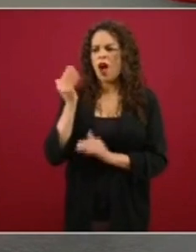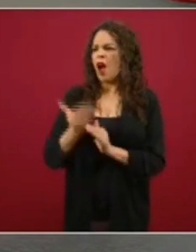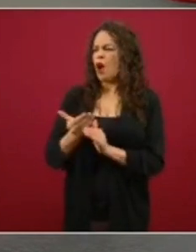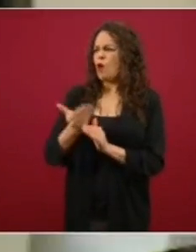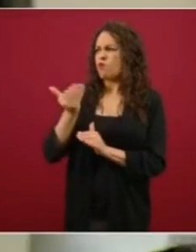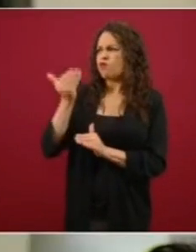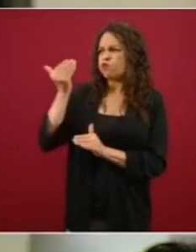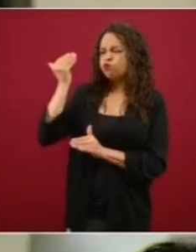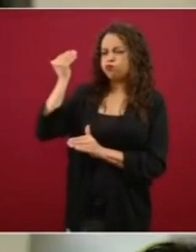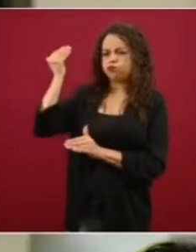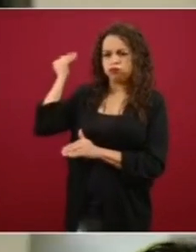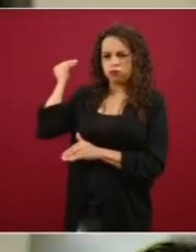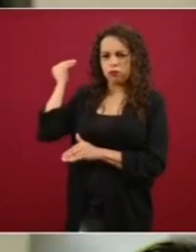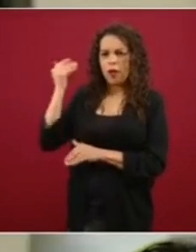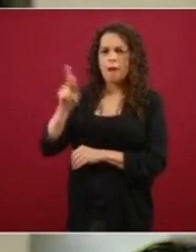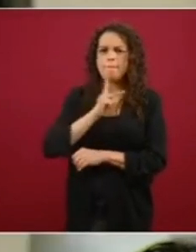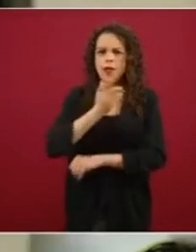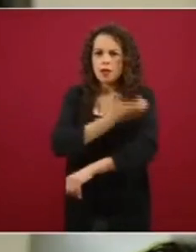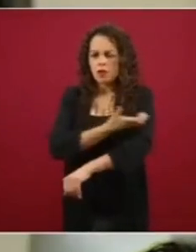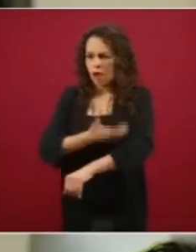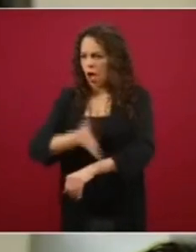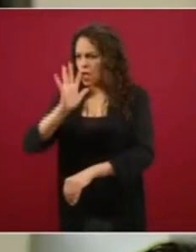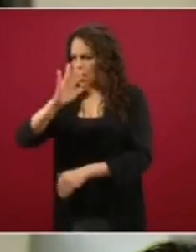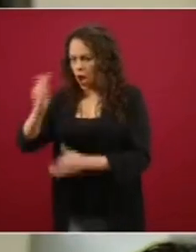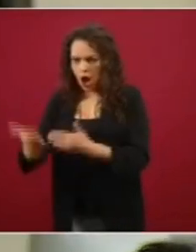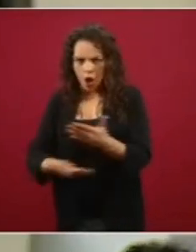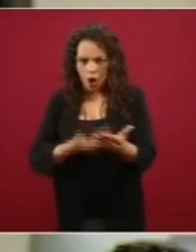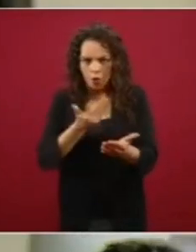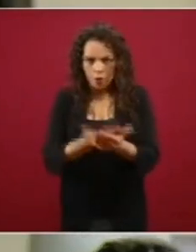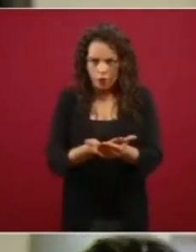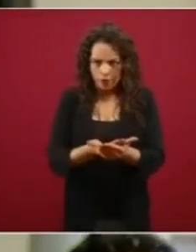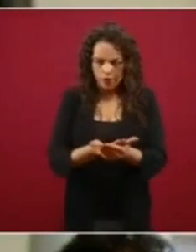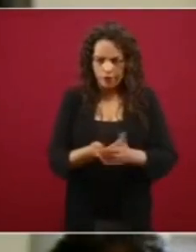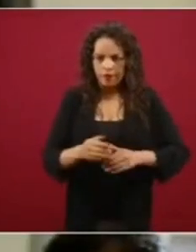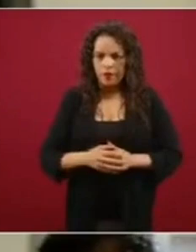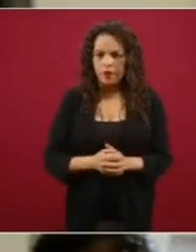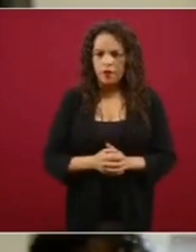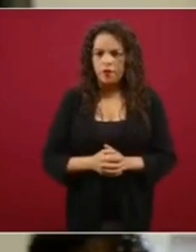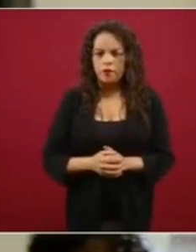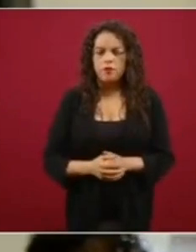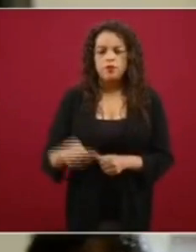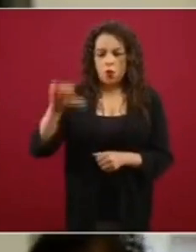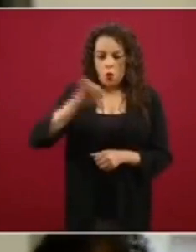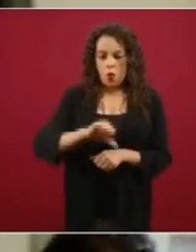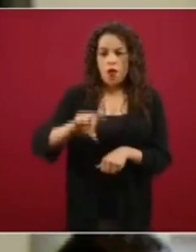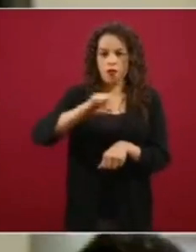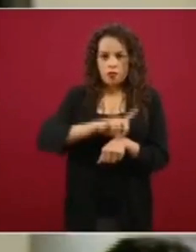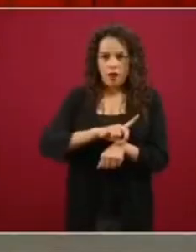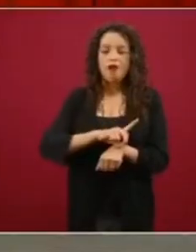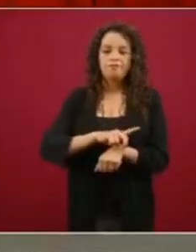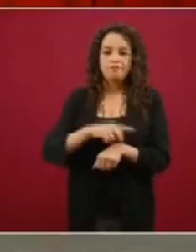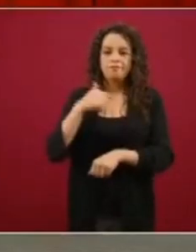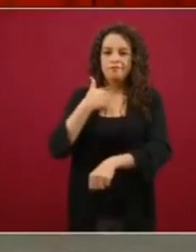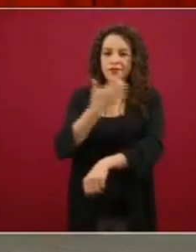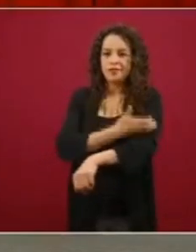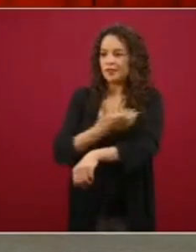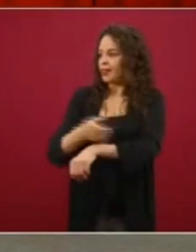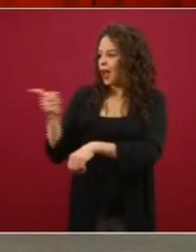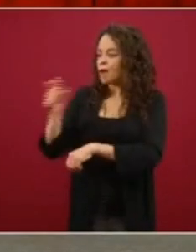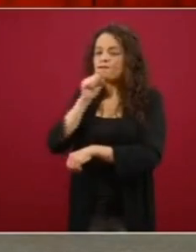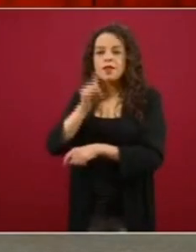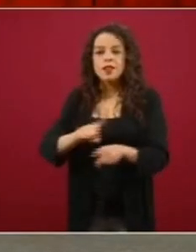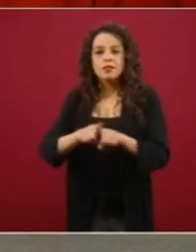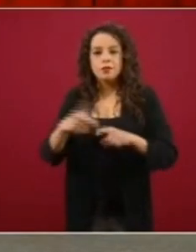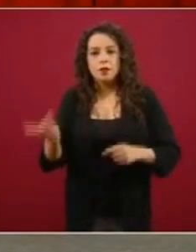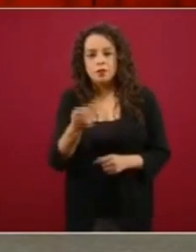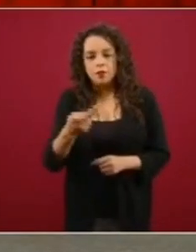han propuesto y obviamente pues también el día de hoy lo cuestiona ahorita el compañero. ¿Qué pasa con